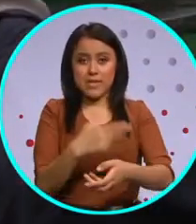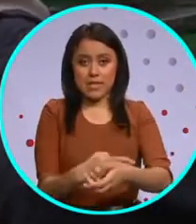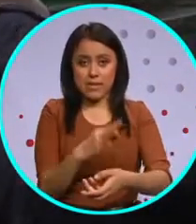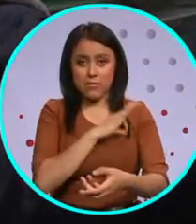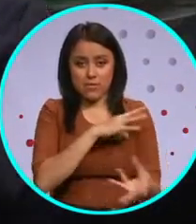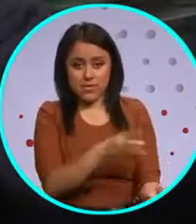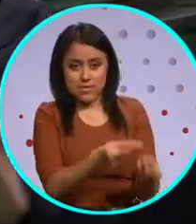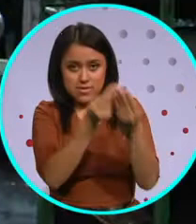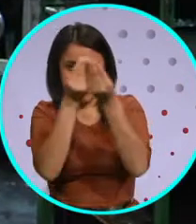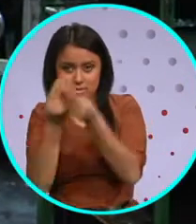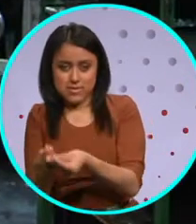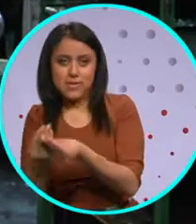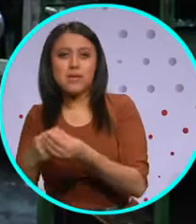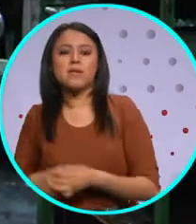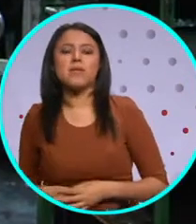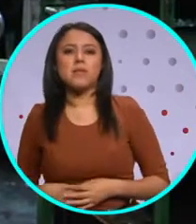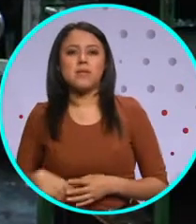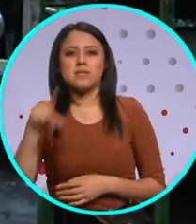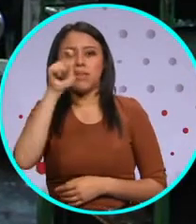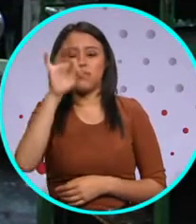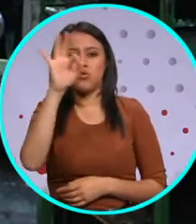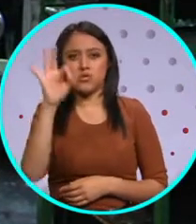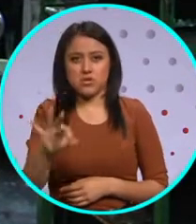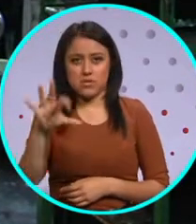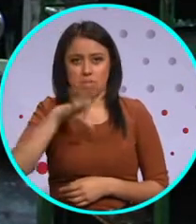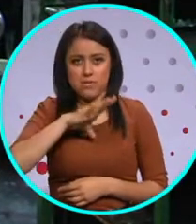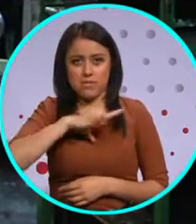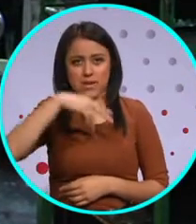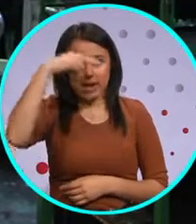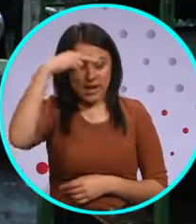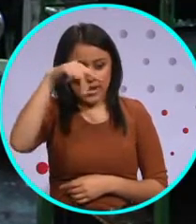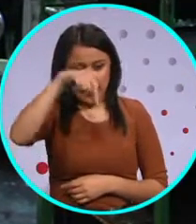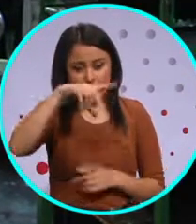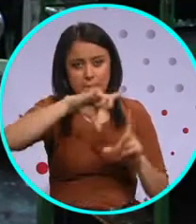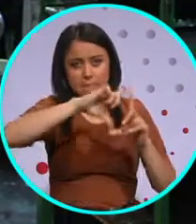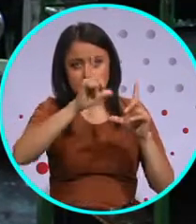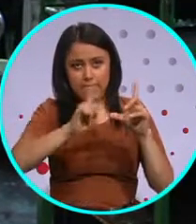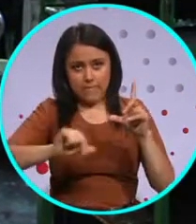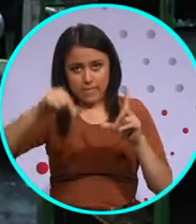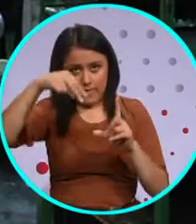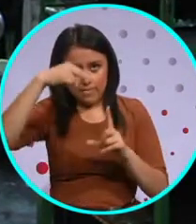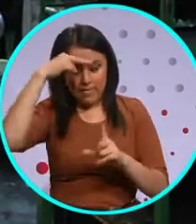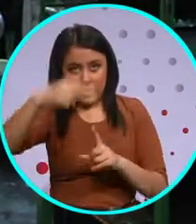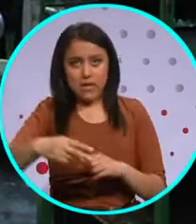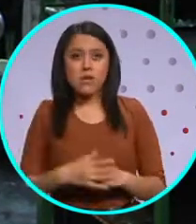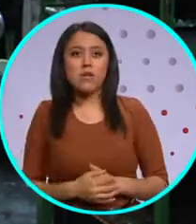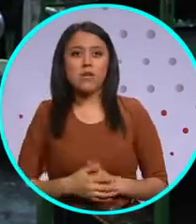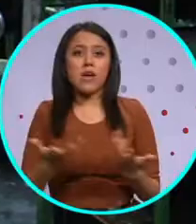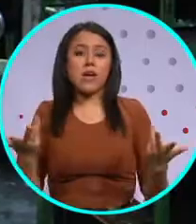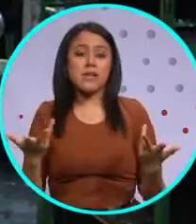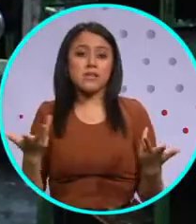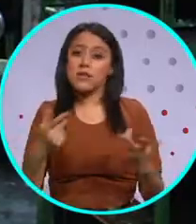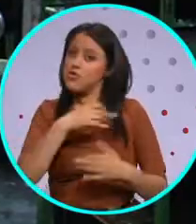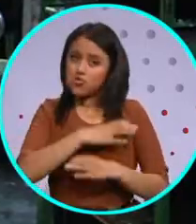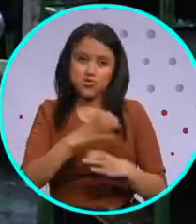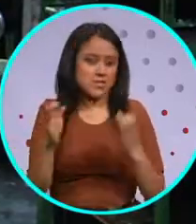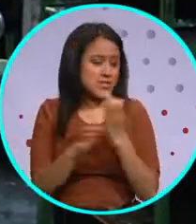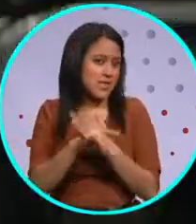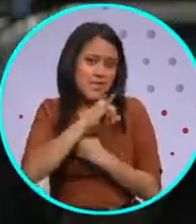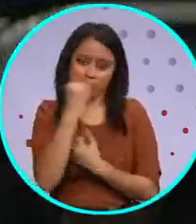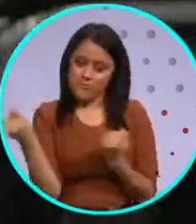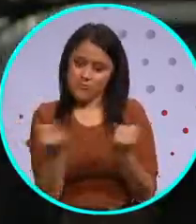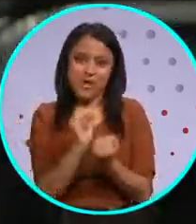obtenido el 100% de la producción nacional del lápiz para méxico es hecho contabilidad 100% nacional